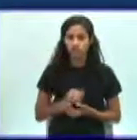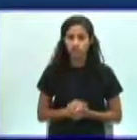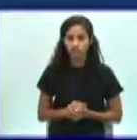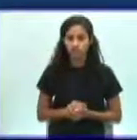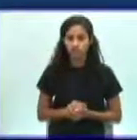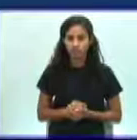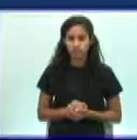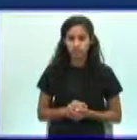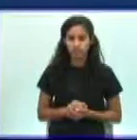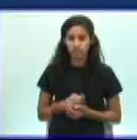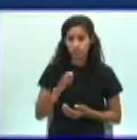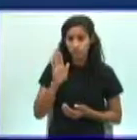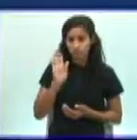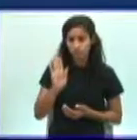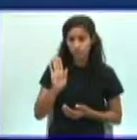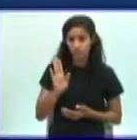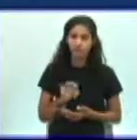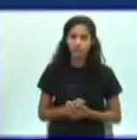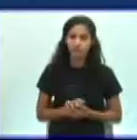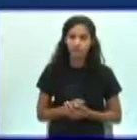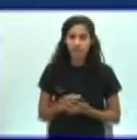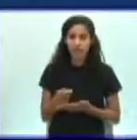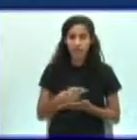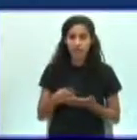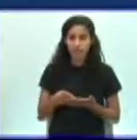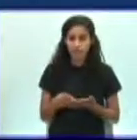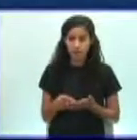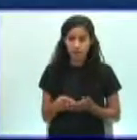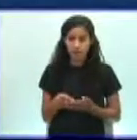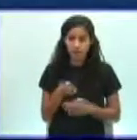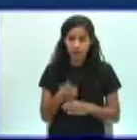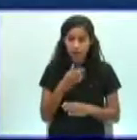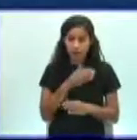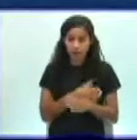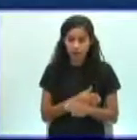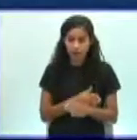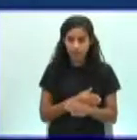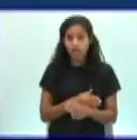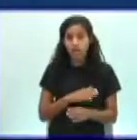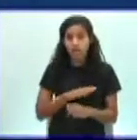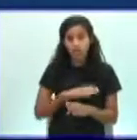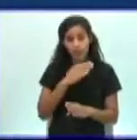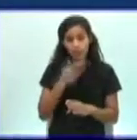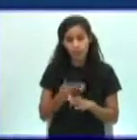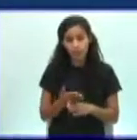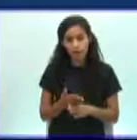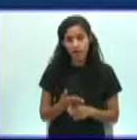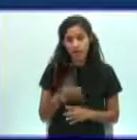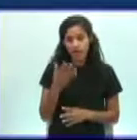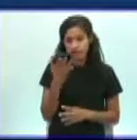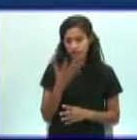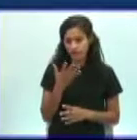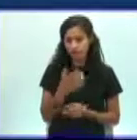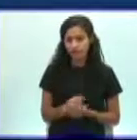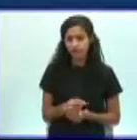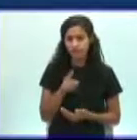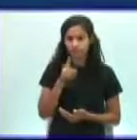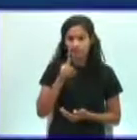8. Inciso B, escribe el antecesor y el sucesor